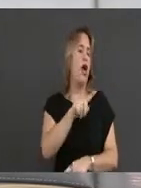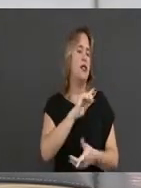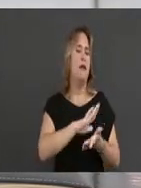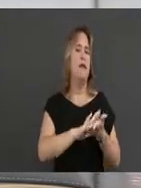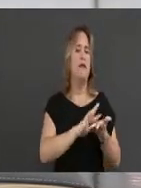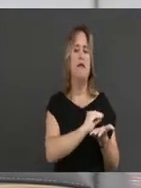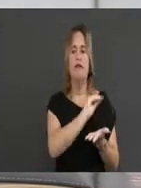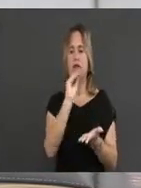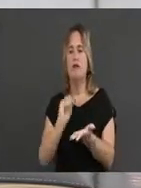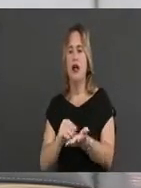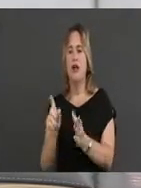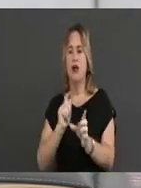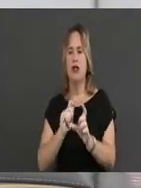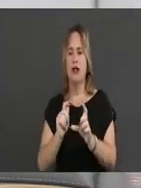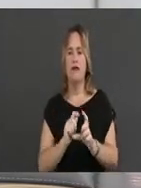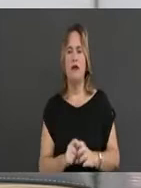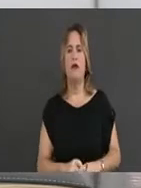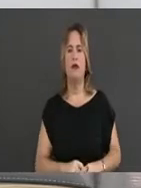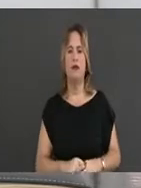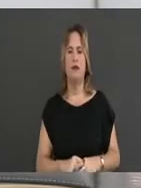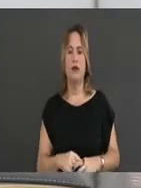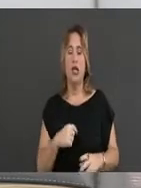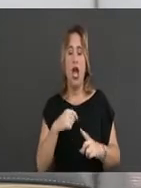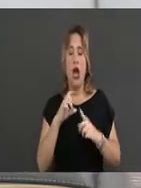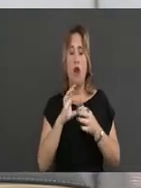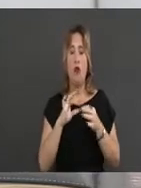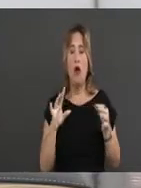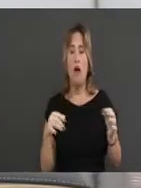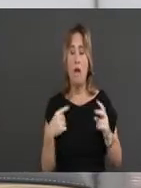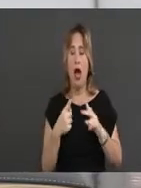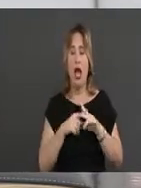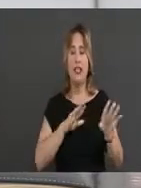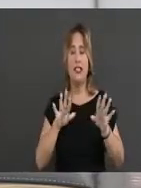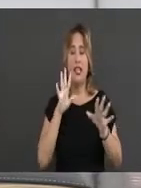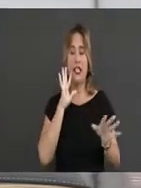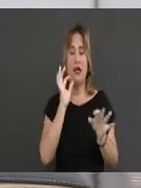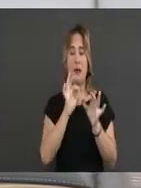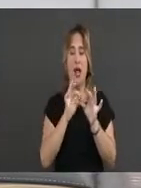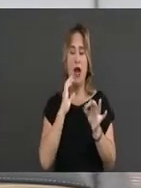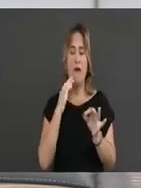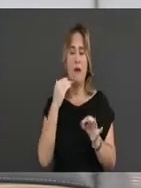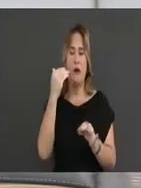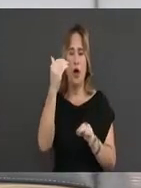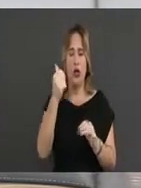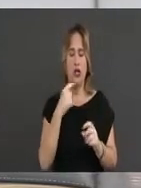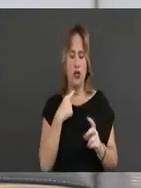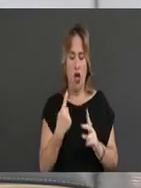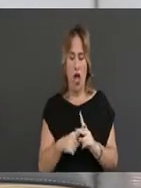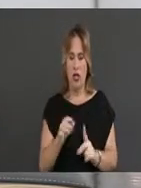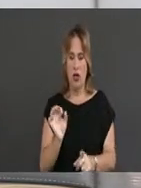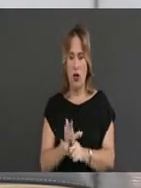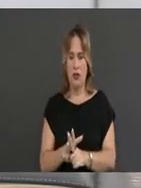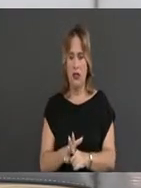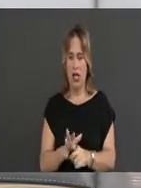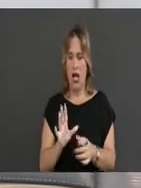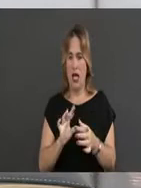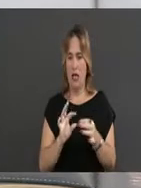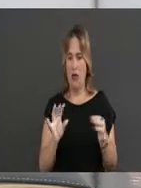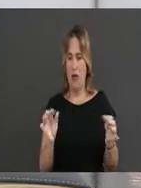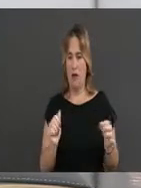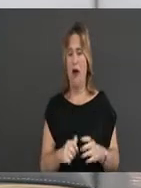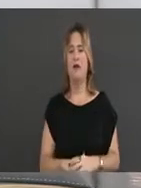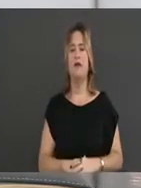servicio como tal. En el caso de Guamá, Tienda La Esperanza y Tienda Progreso son las que van a comenzar a prestar el servicio en el día de